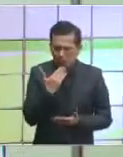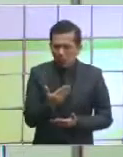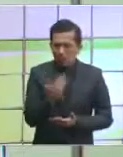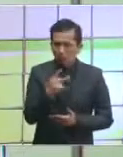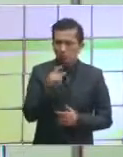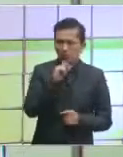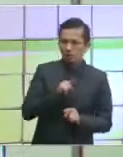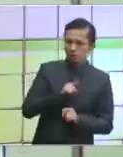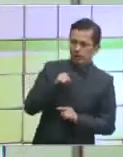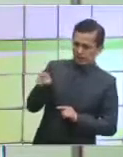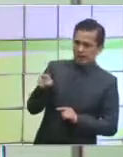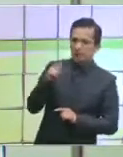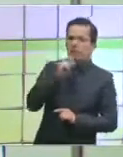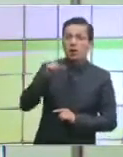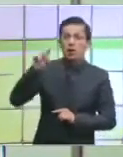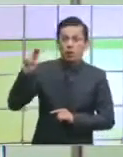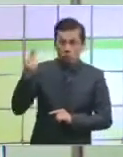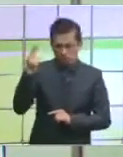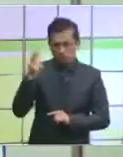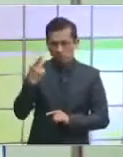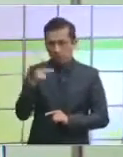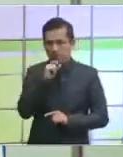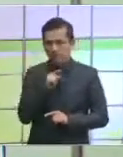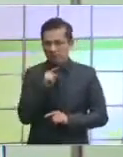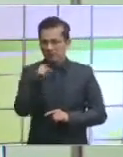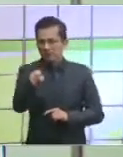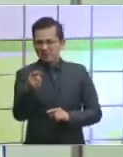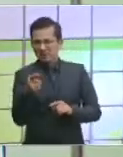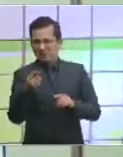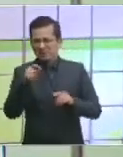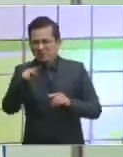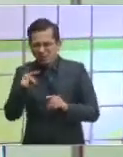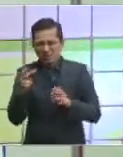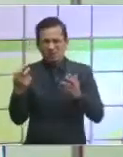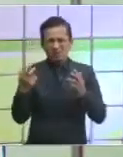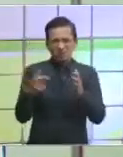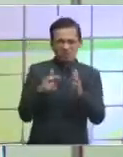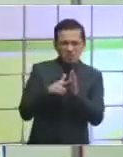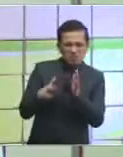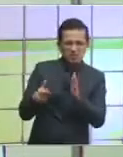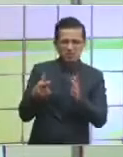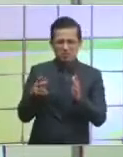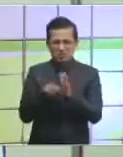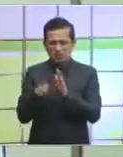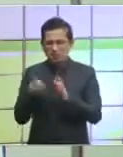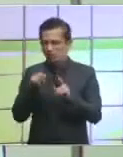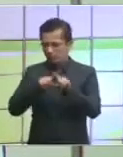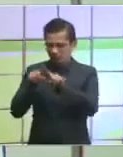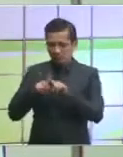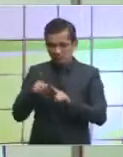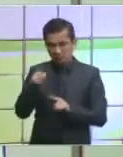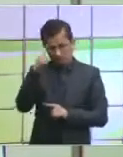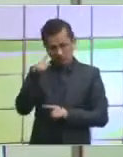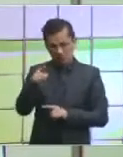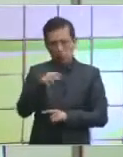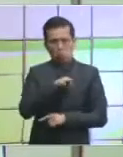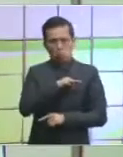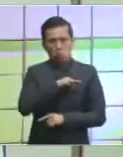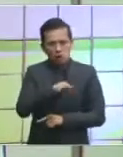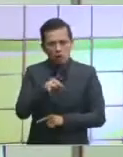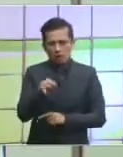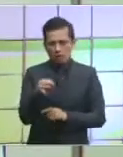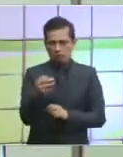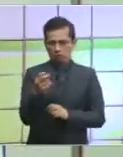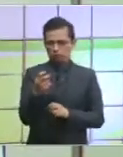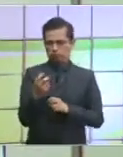además de la academia que ya dije medios que sean capaces de darnos seguimiento en nuestras actuaciones porque de otra forma queda